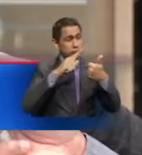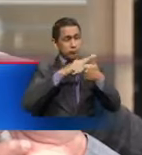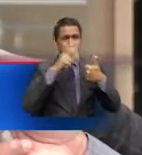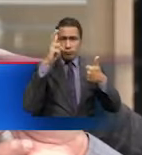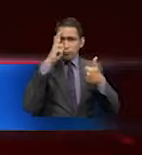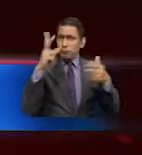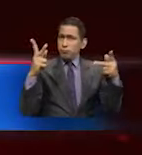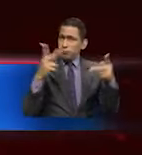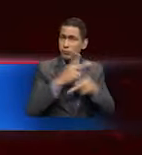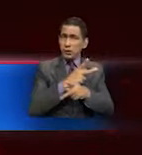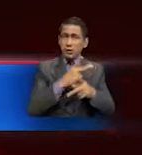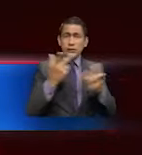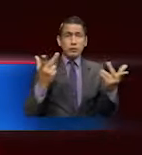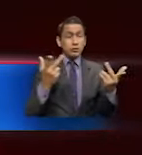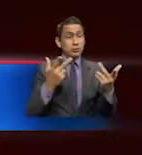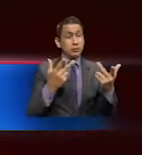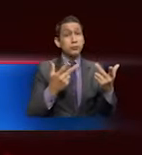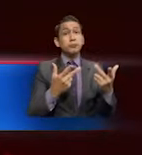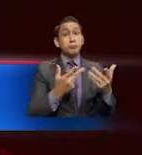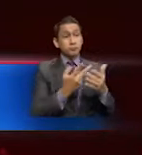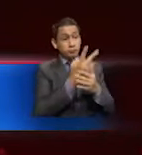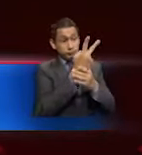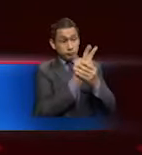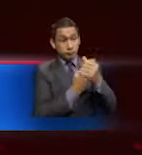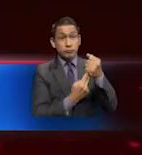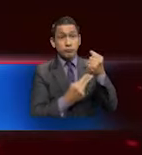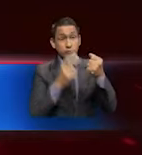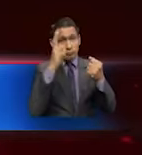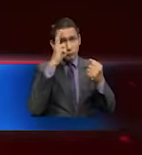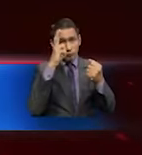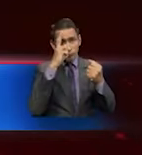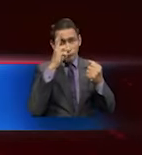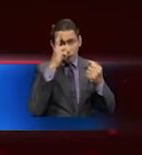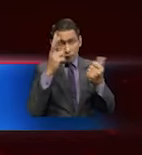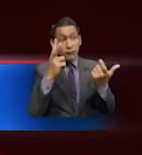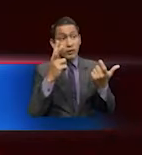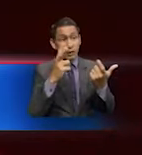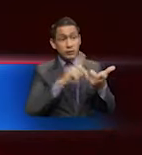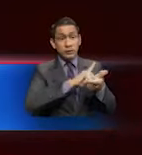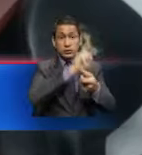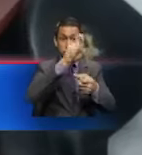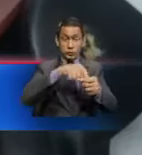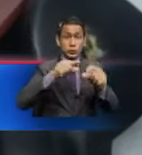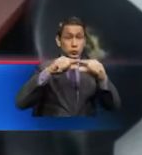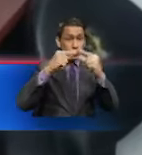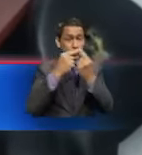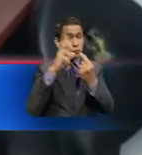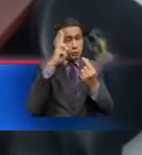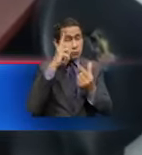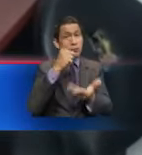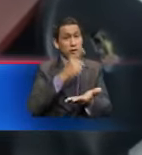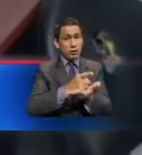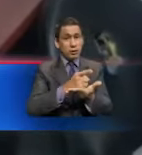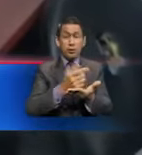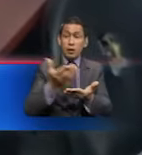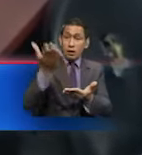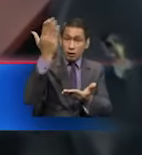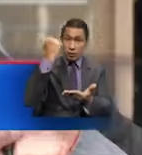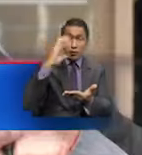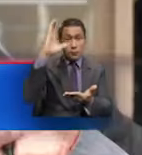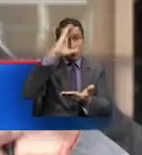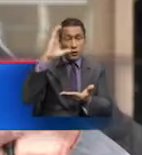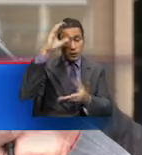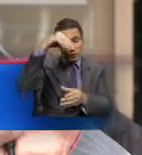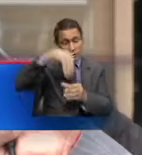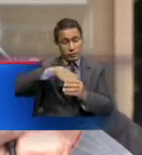alta peligrosidad. Ambos se identificaron como miembros de una organización delictiva hoy considerada como terrorista y eran requeridos en la provincia de El Oro.